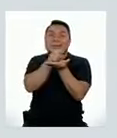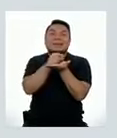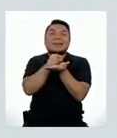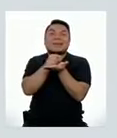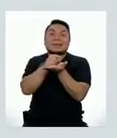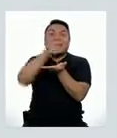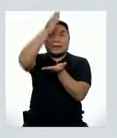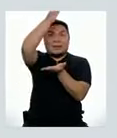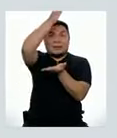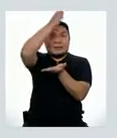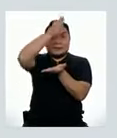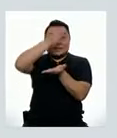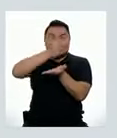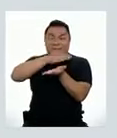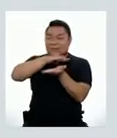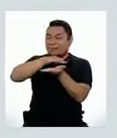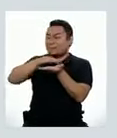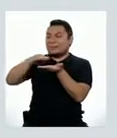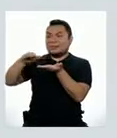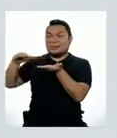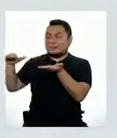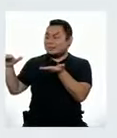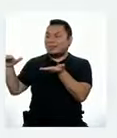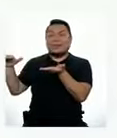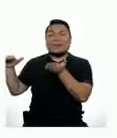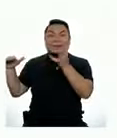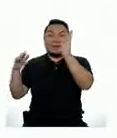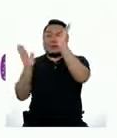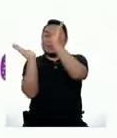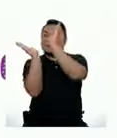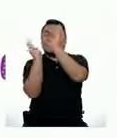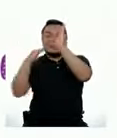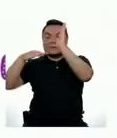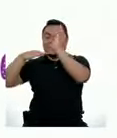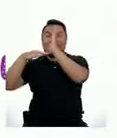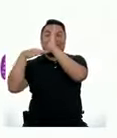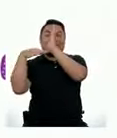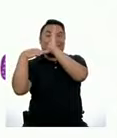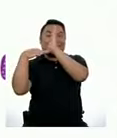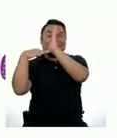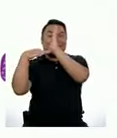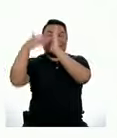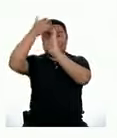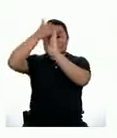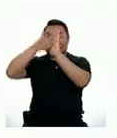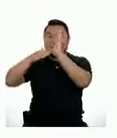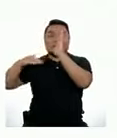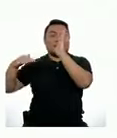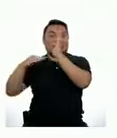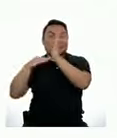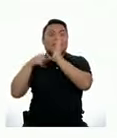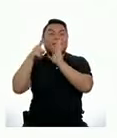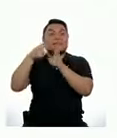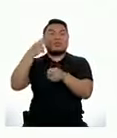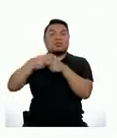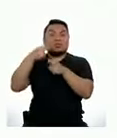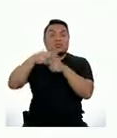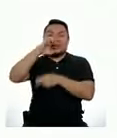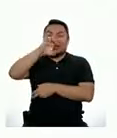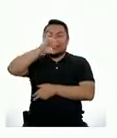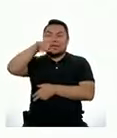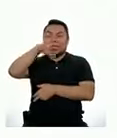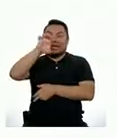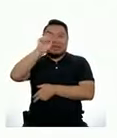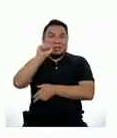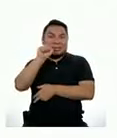líneas, una horizontal y otra vertical. Estas líneas se llaman ejes. Sobre el eje horizontal se